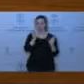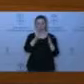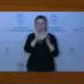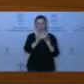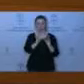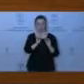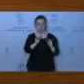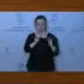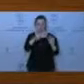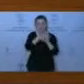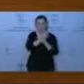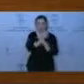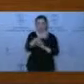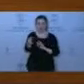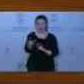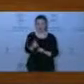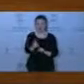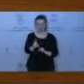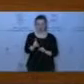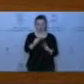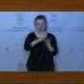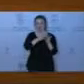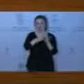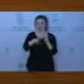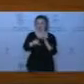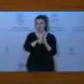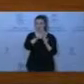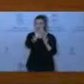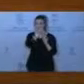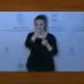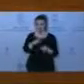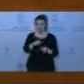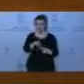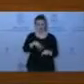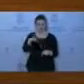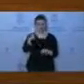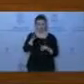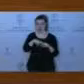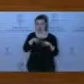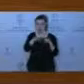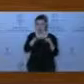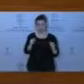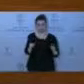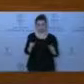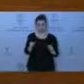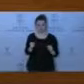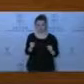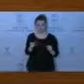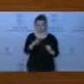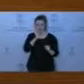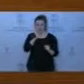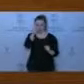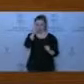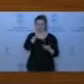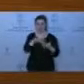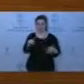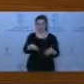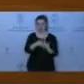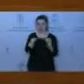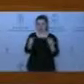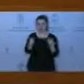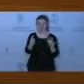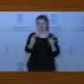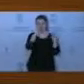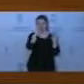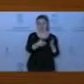explicárselo correctamente. El proyecto de ley de presupuestos generales del Principado de Asturias para el 2016 lo retiraron